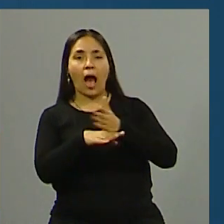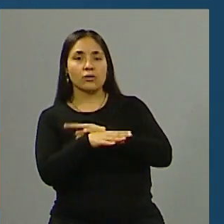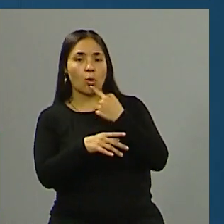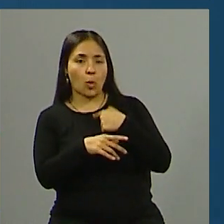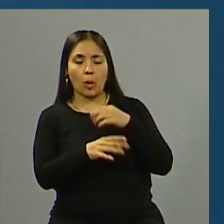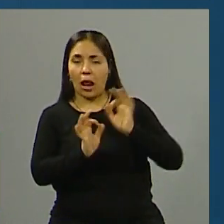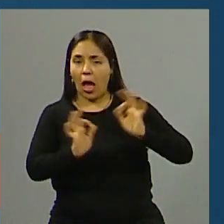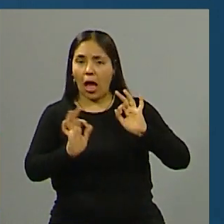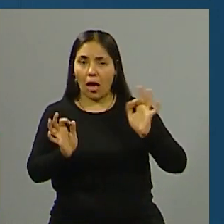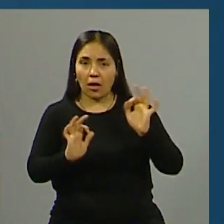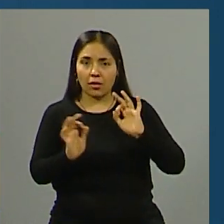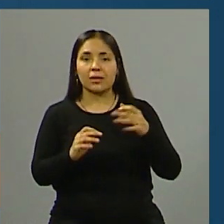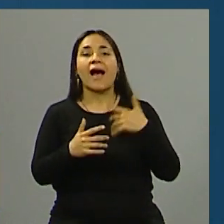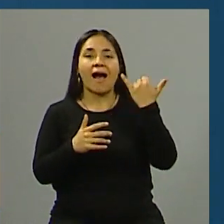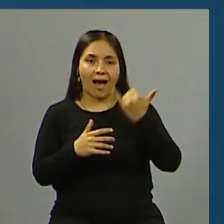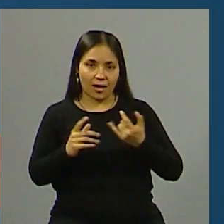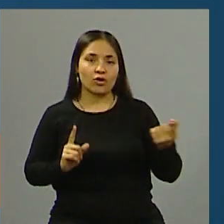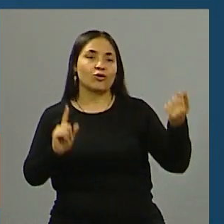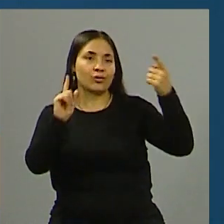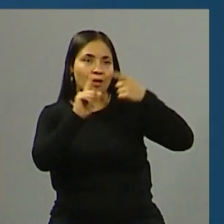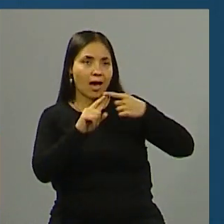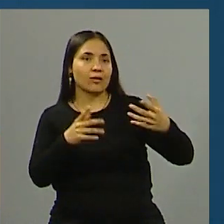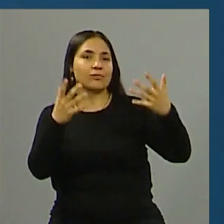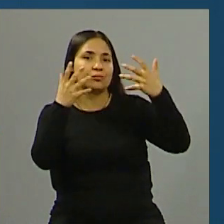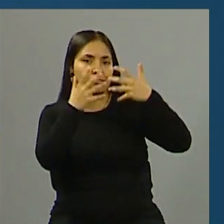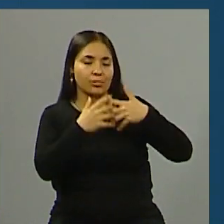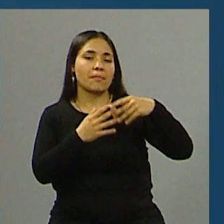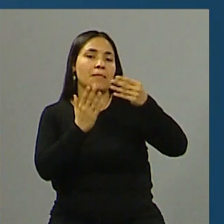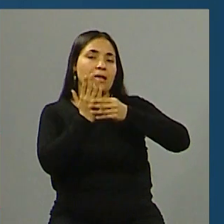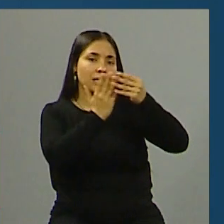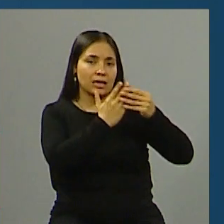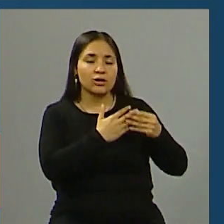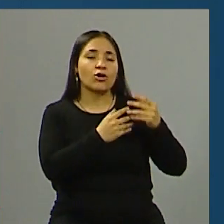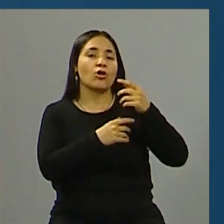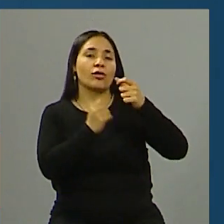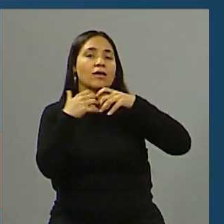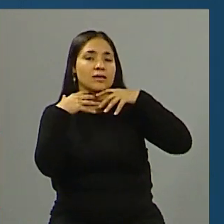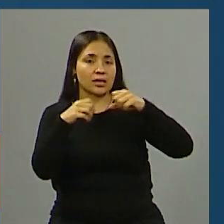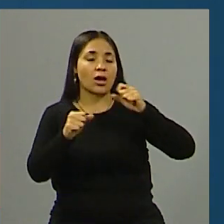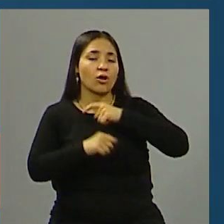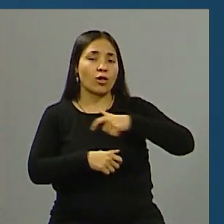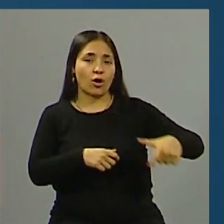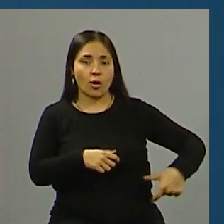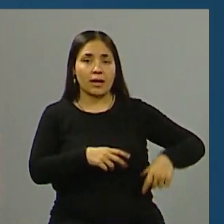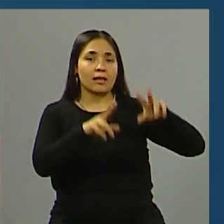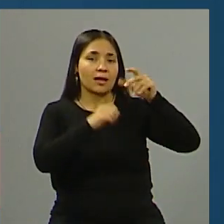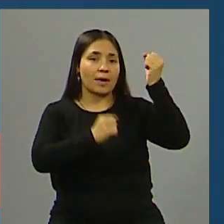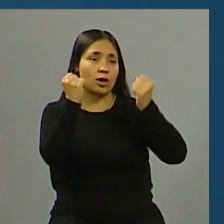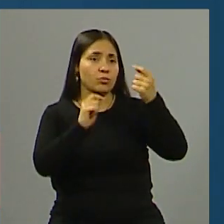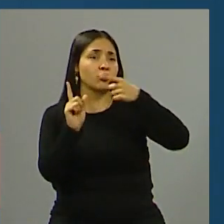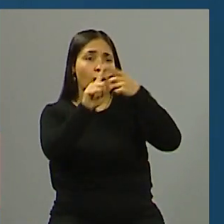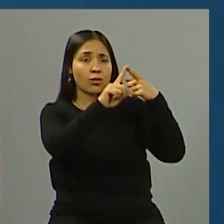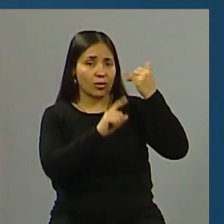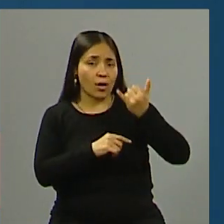que venimos articulando, tenemos diálogo con todos los ministros y secretarios del gobierno que tienen injerencia en las actividades que nos